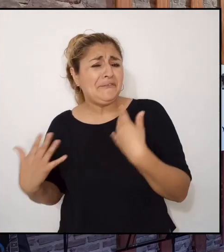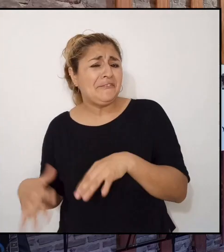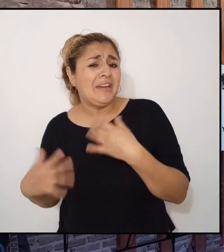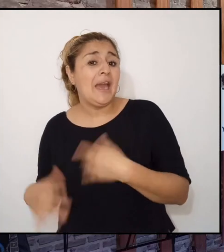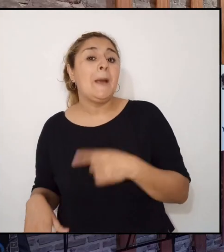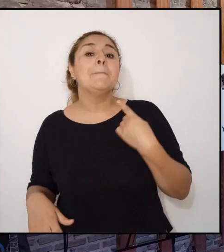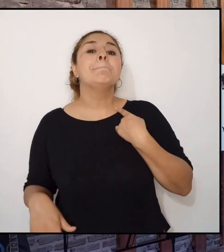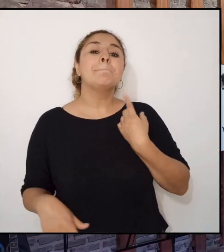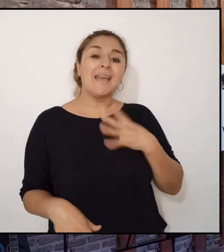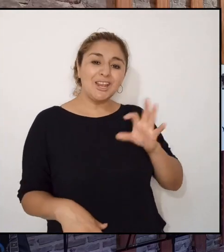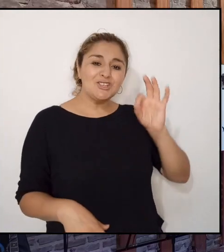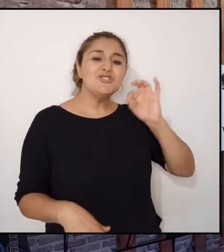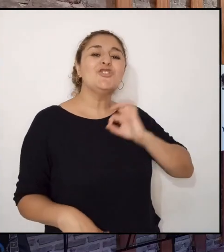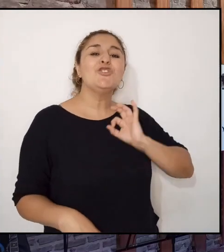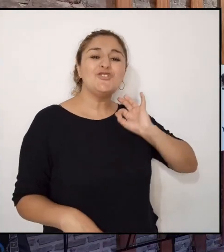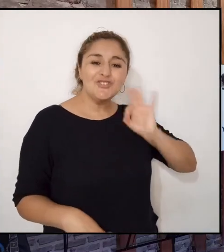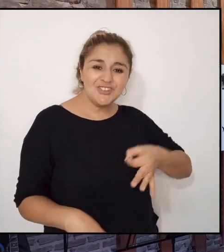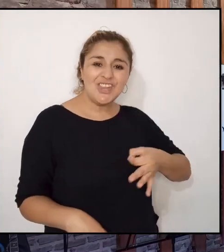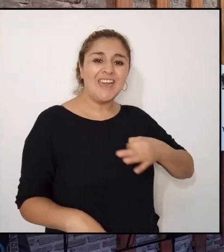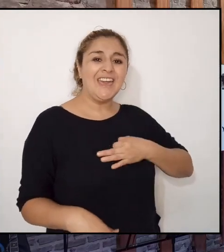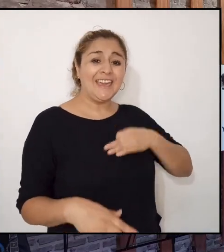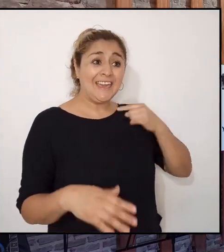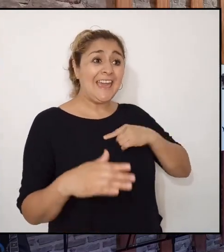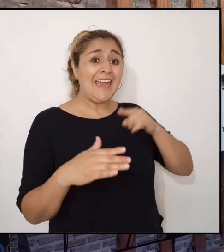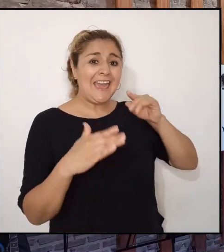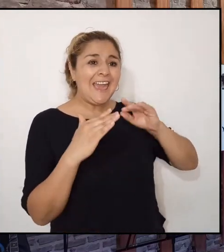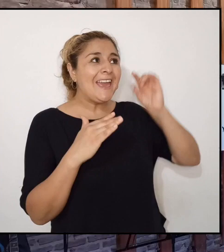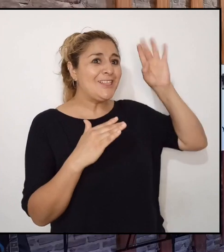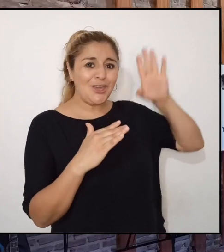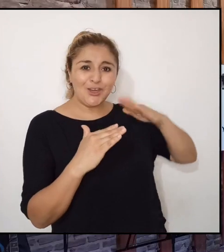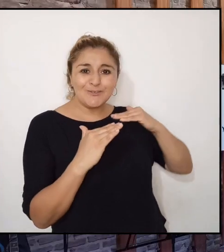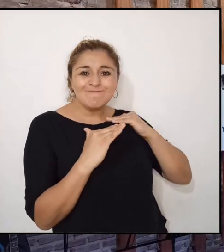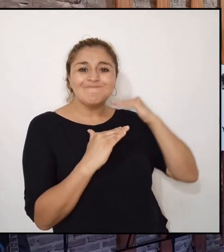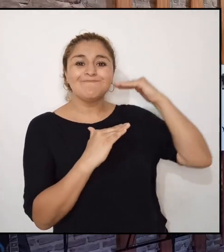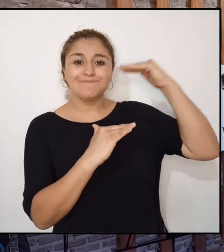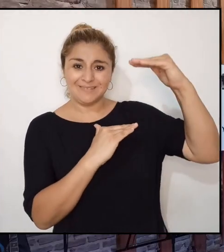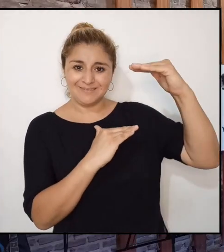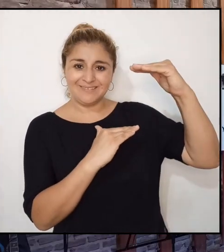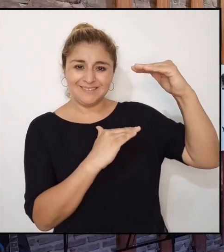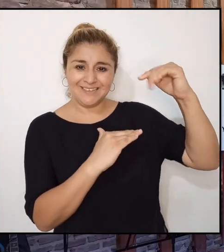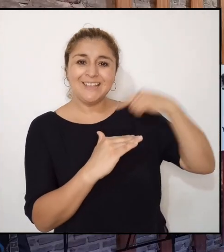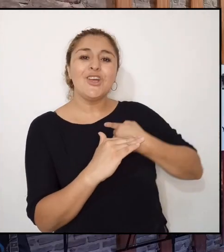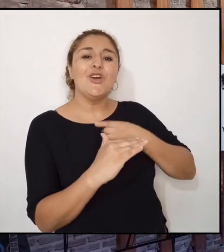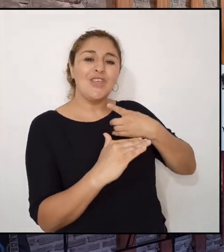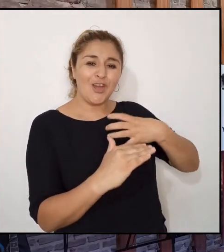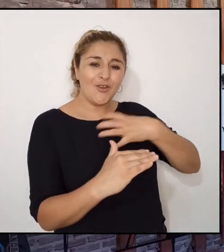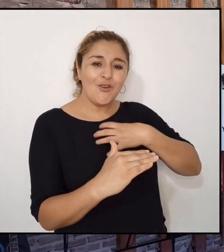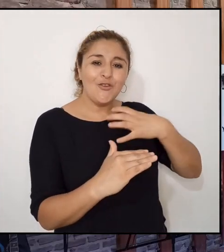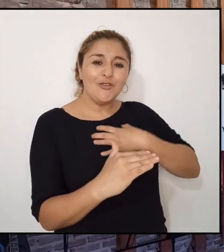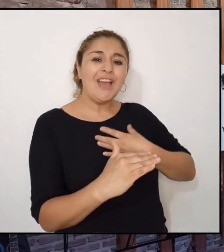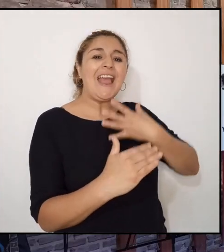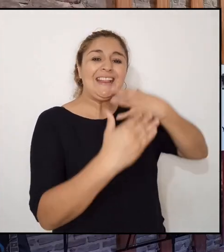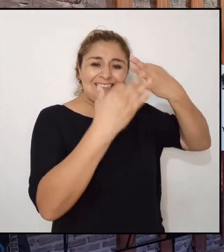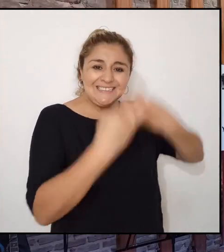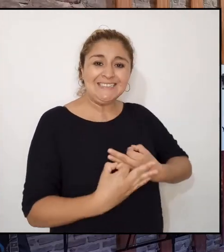Dios. Entonces yo puedo vivir confiado y sé que Dios cumplirá su propósito